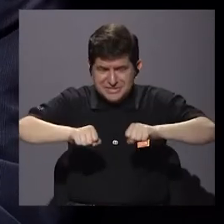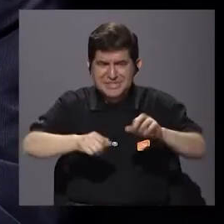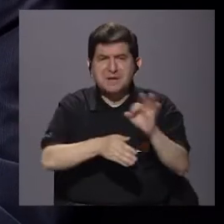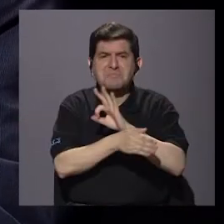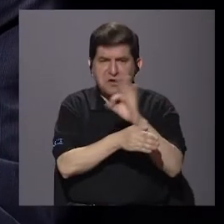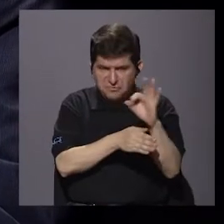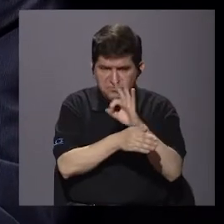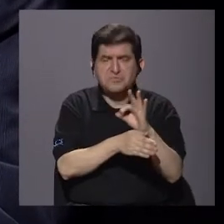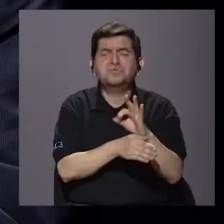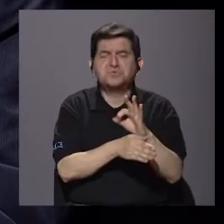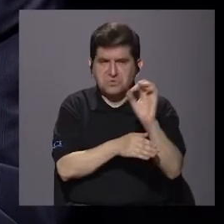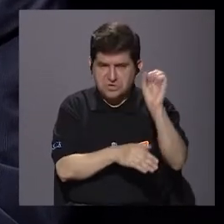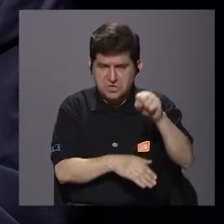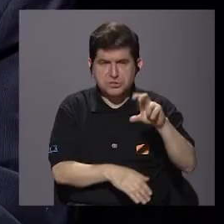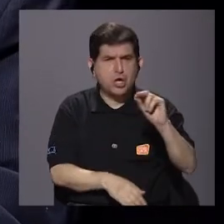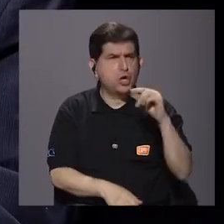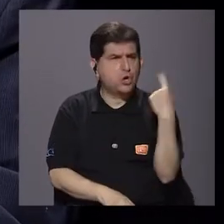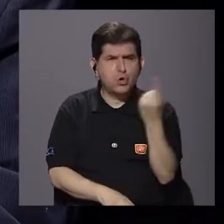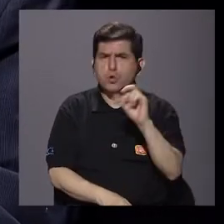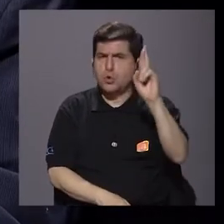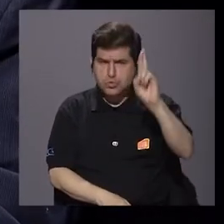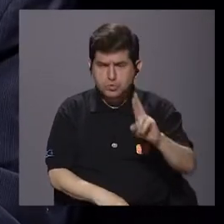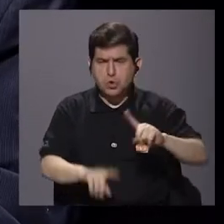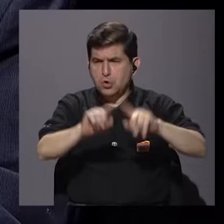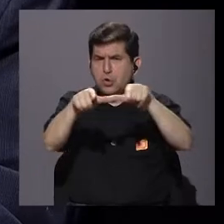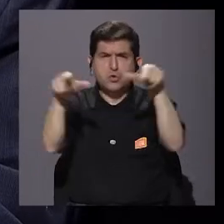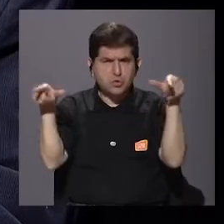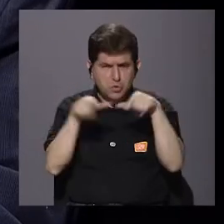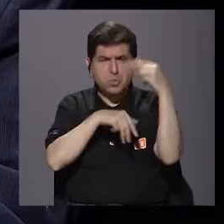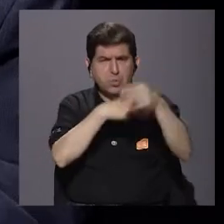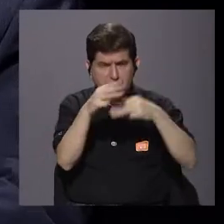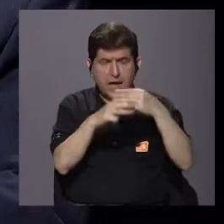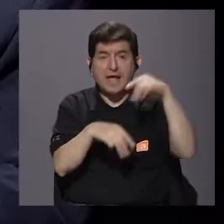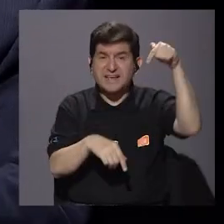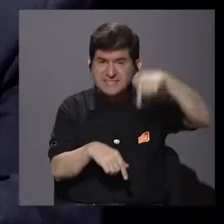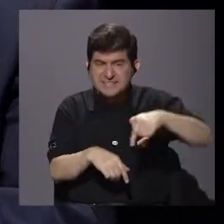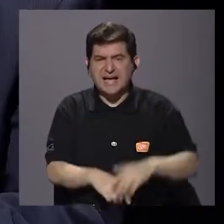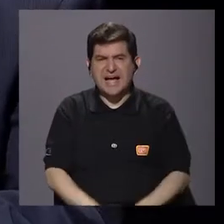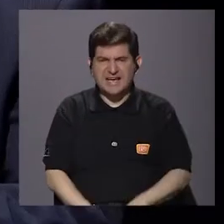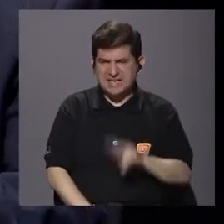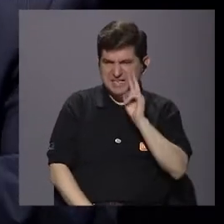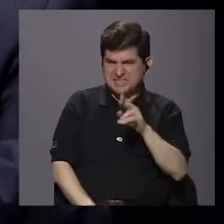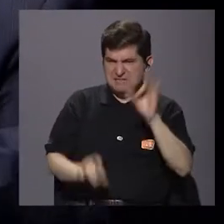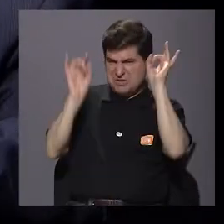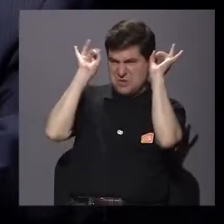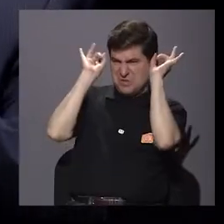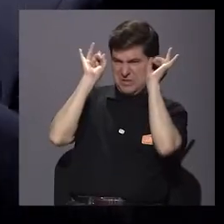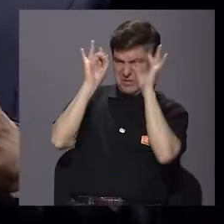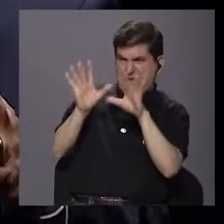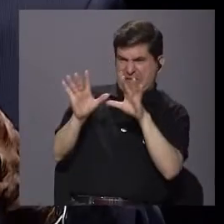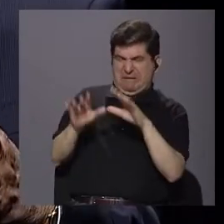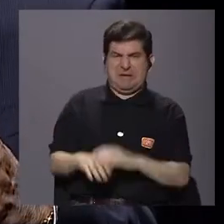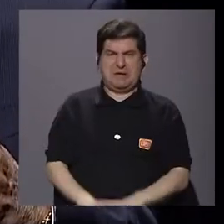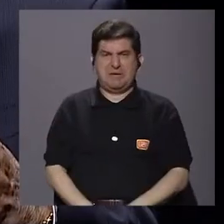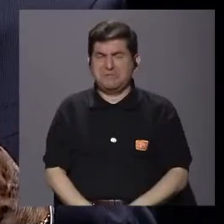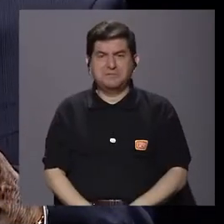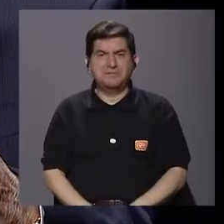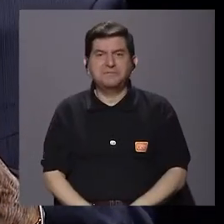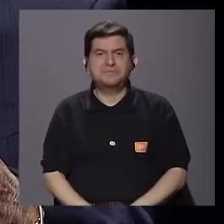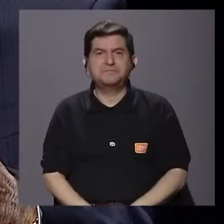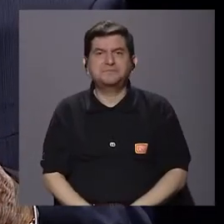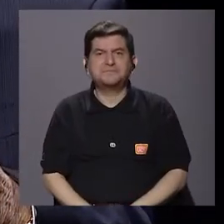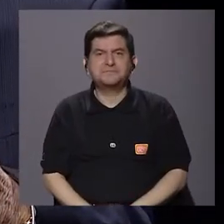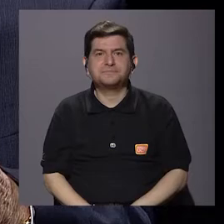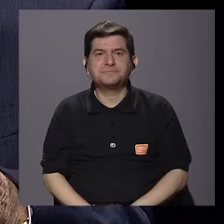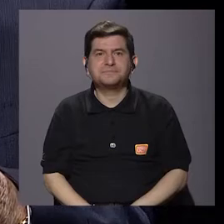funciona que ha funcionado no solo en costa rica sino muchas partes aquí se satanizó la palabra se convirtió en algo horroroso